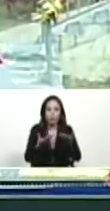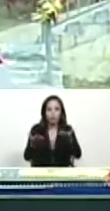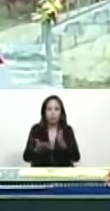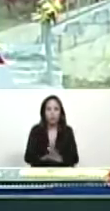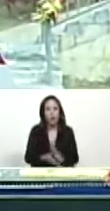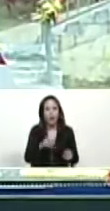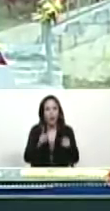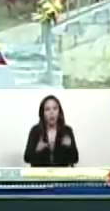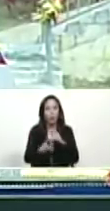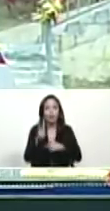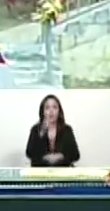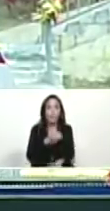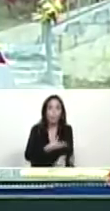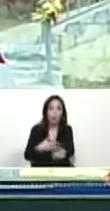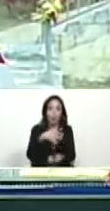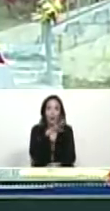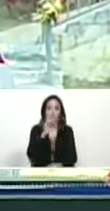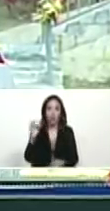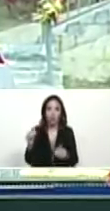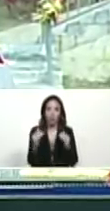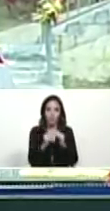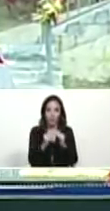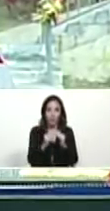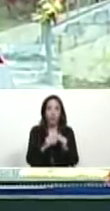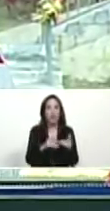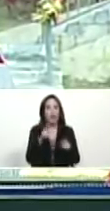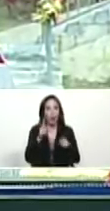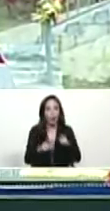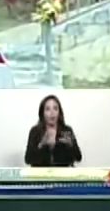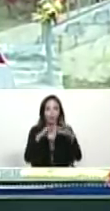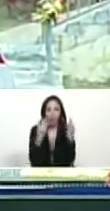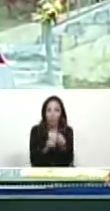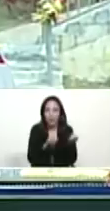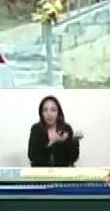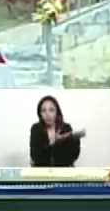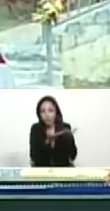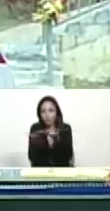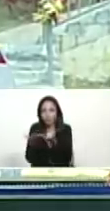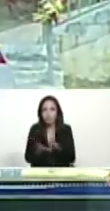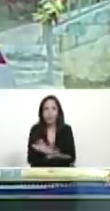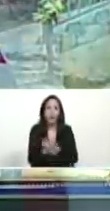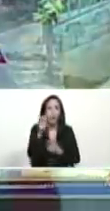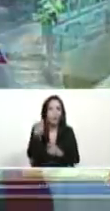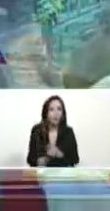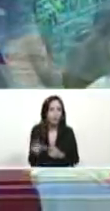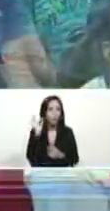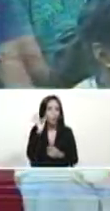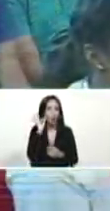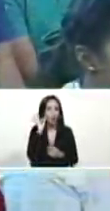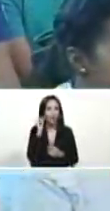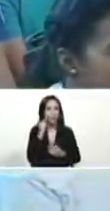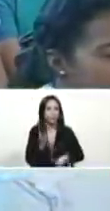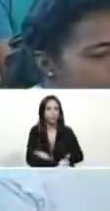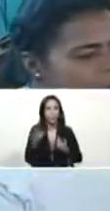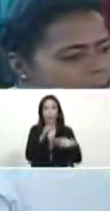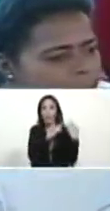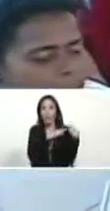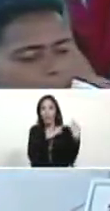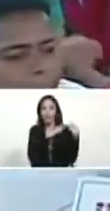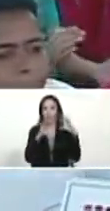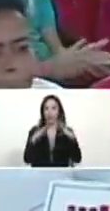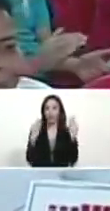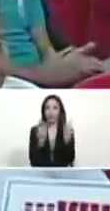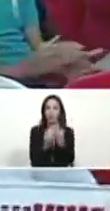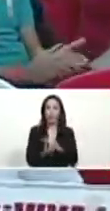esas 2.500.000. A varias familias, a Evelyn Bracho, jefa del grupo